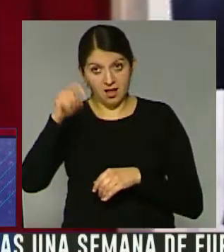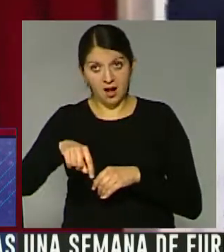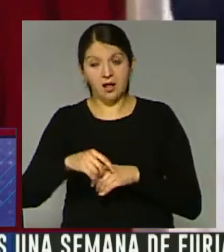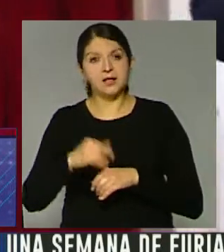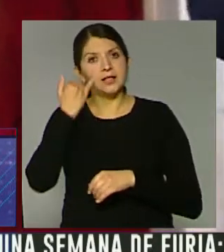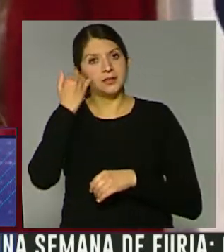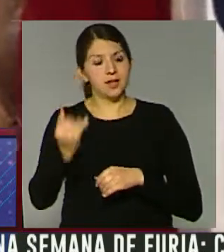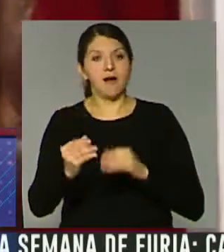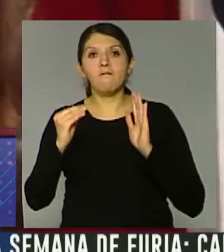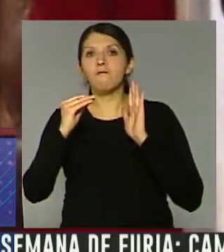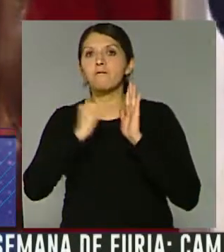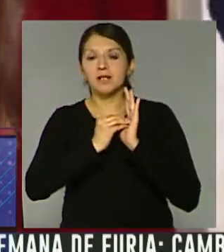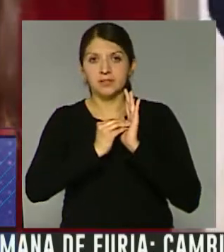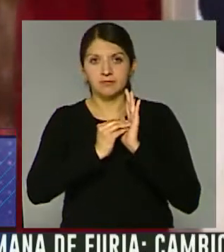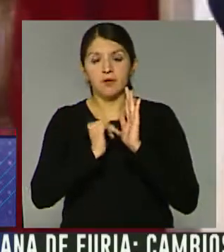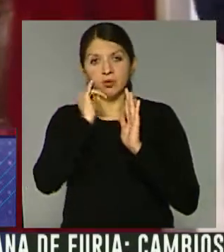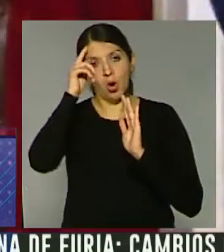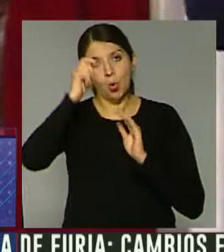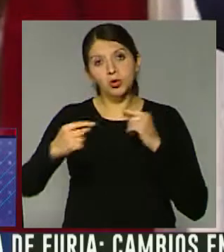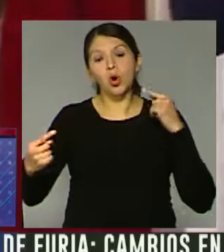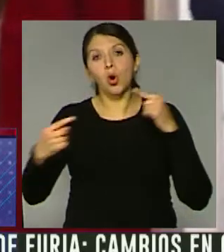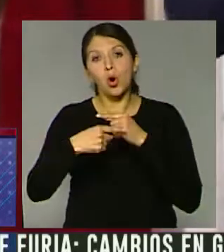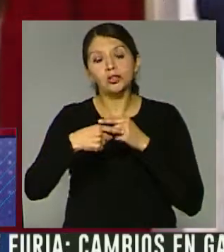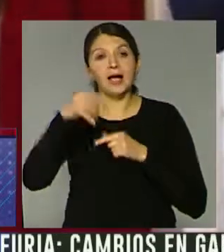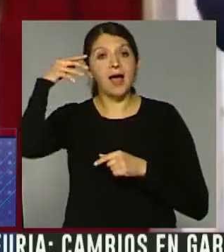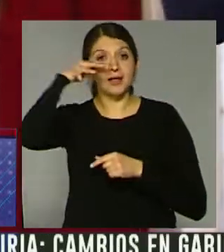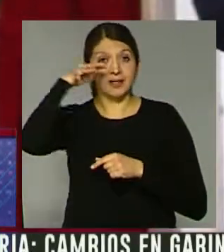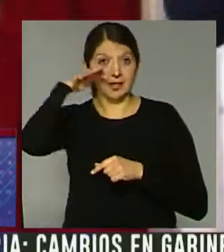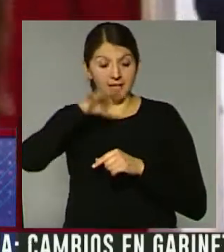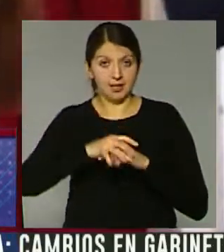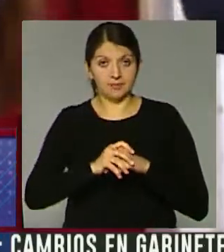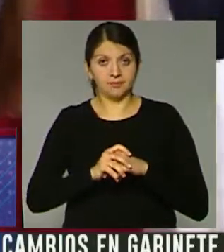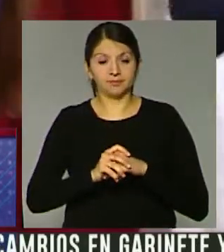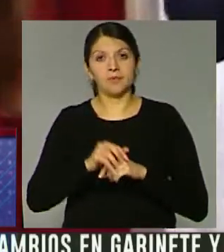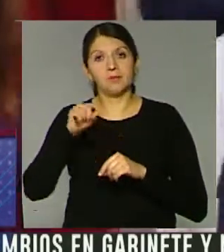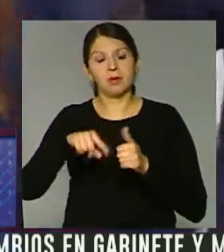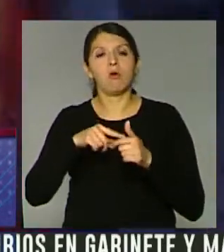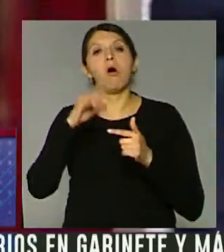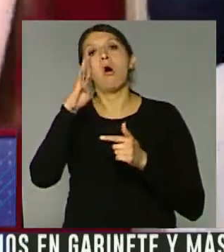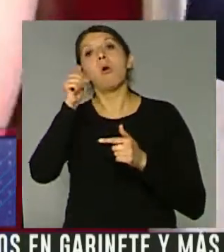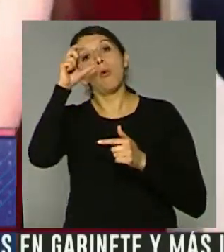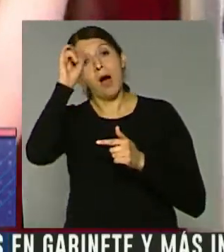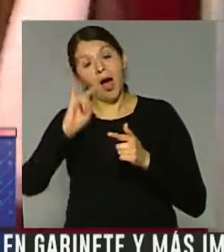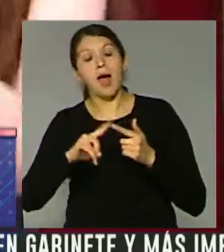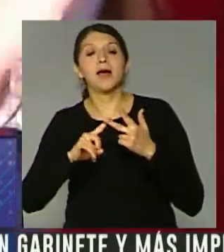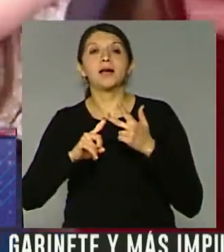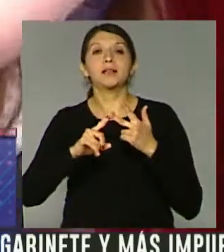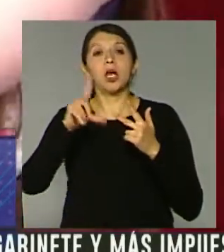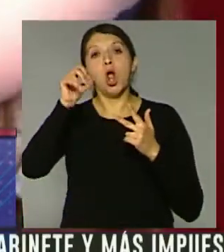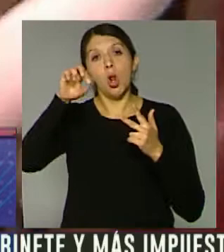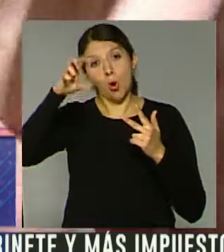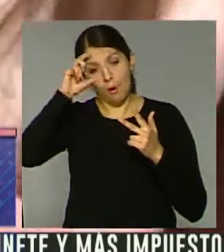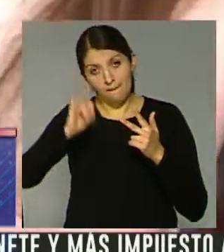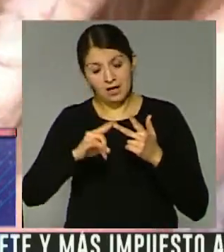fecha para el inicio del juicio contra Cristina Fernández de Kirchner, Lázaro Báez, Julio De Vido, José López, Carlos Kirchner, quien es el